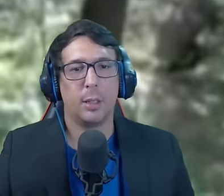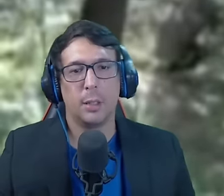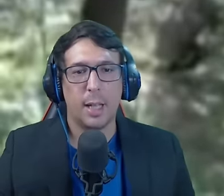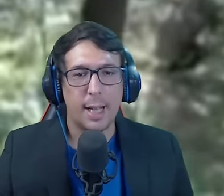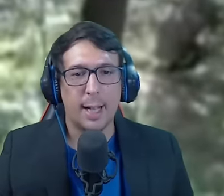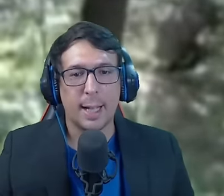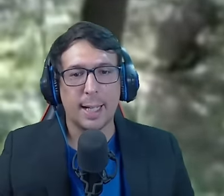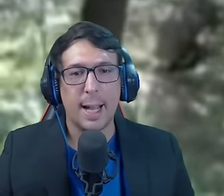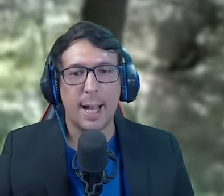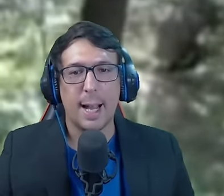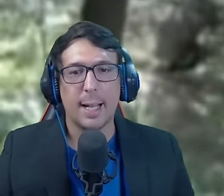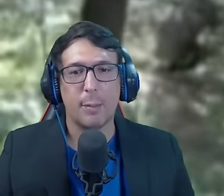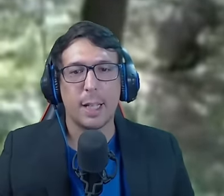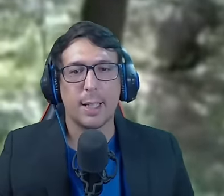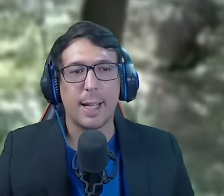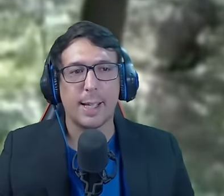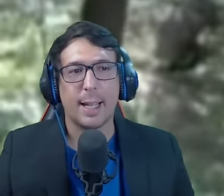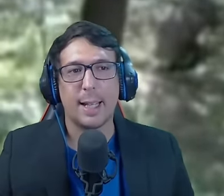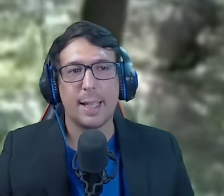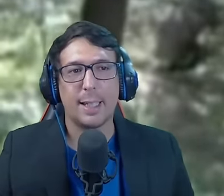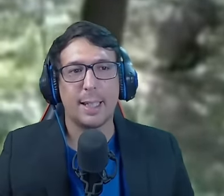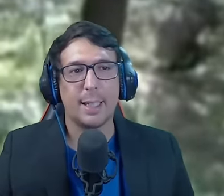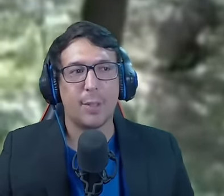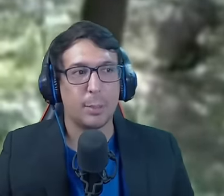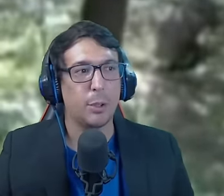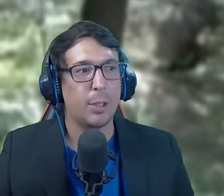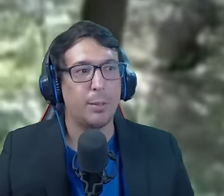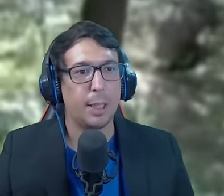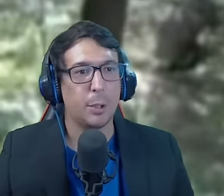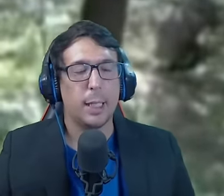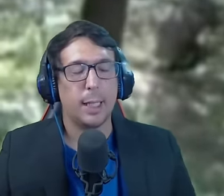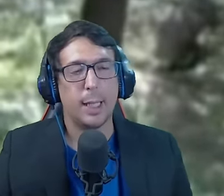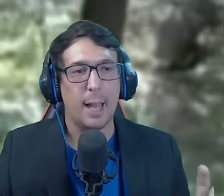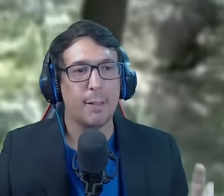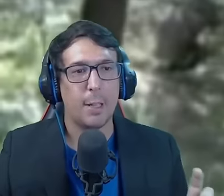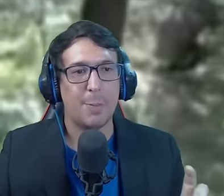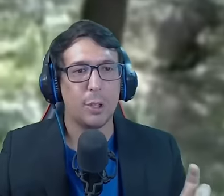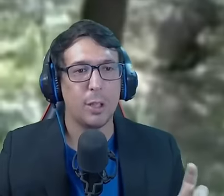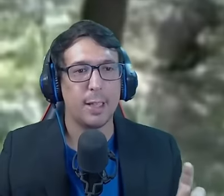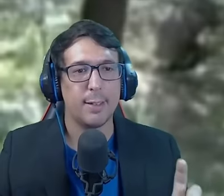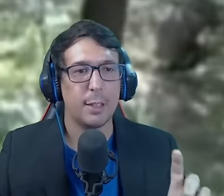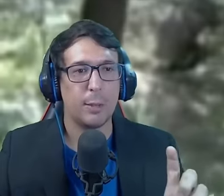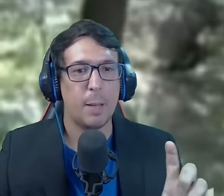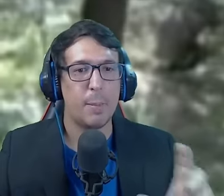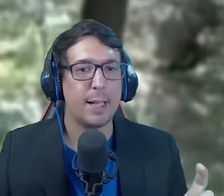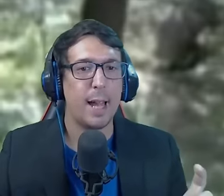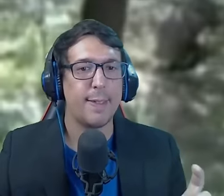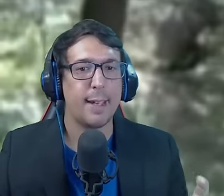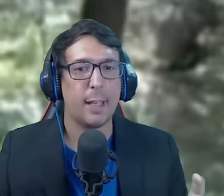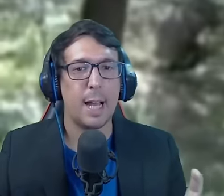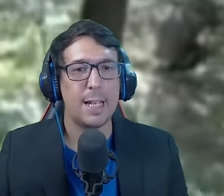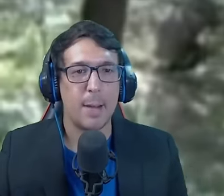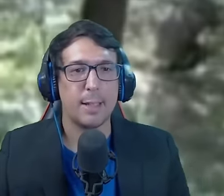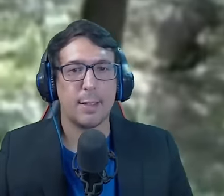decidido. Acá voy a aclarar que este fragmento del video habla de españoles y una mezcla